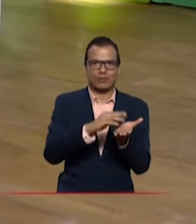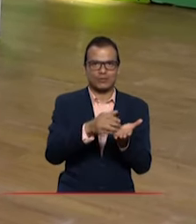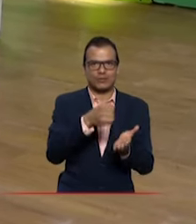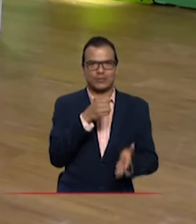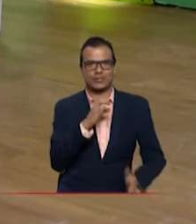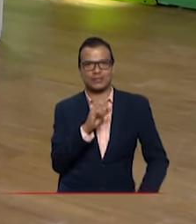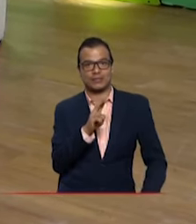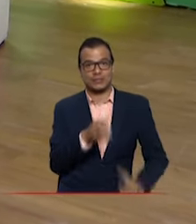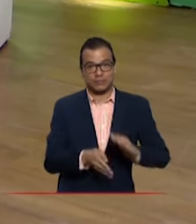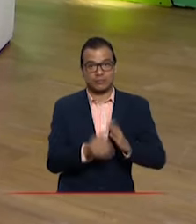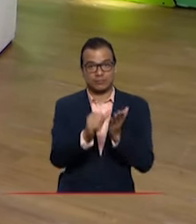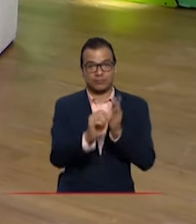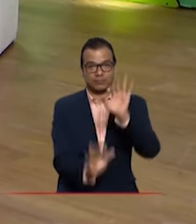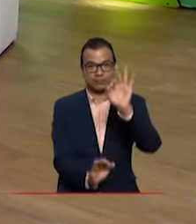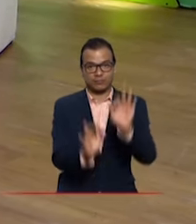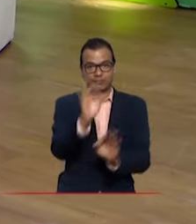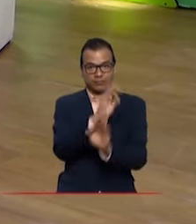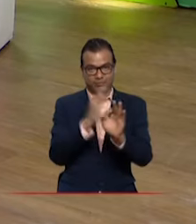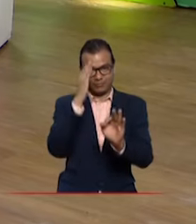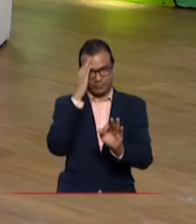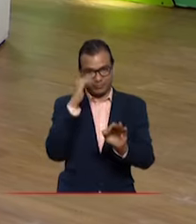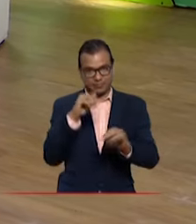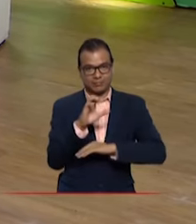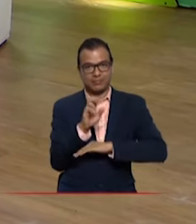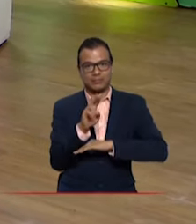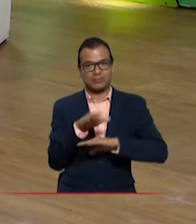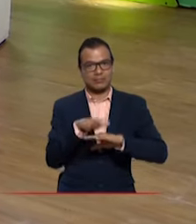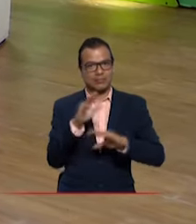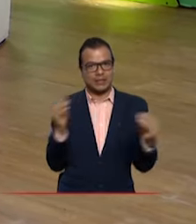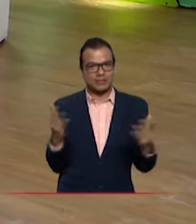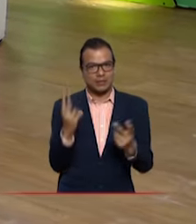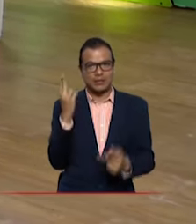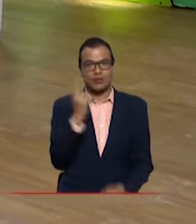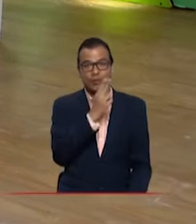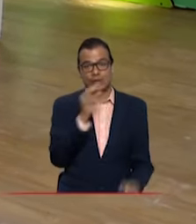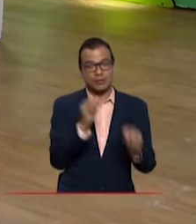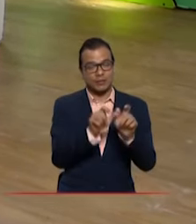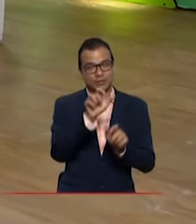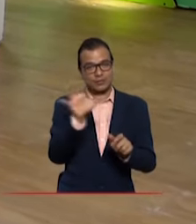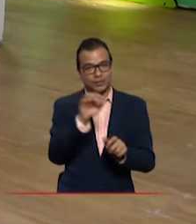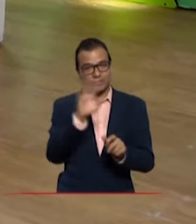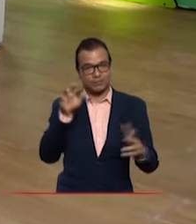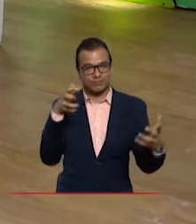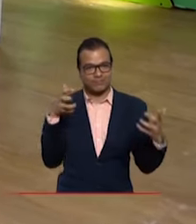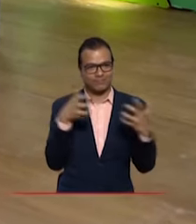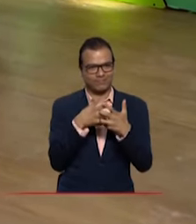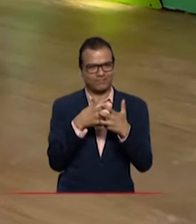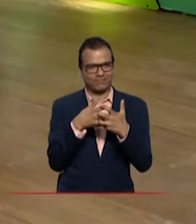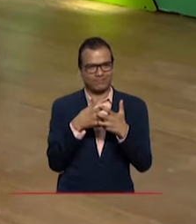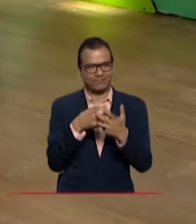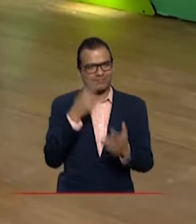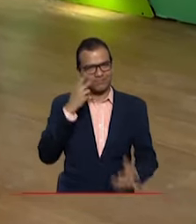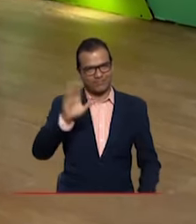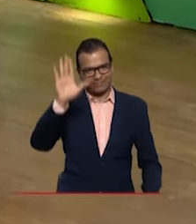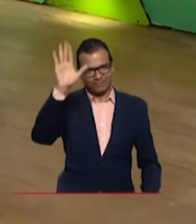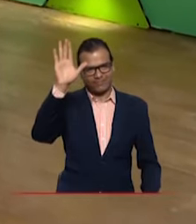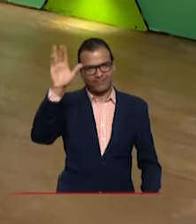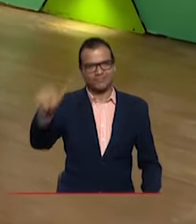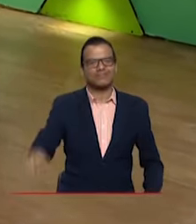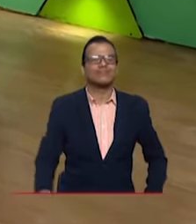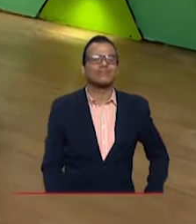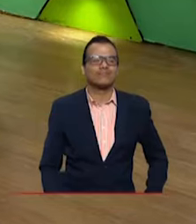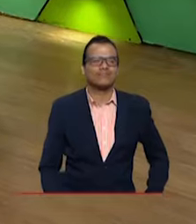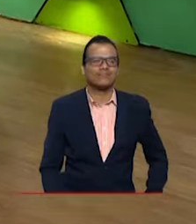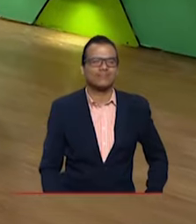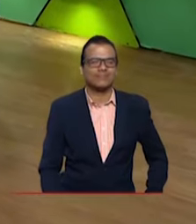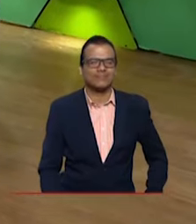youtube.com/informativoCBC. Sigan en sintonía de Telepacífico y recuerden que en la CBC estamos comprometidos con la vida y ahora más cerca de la gente. Hasta la próxima.